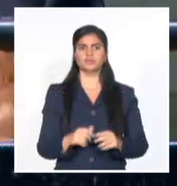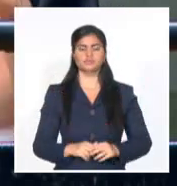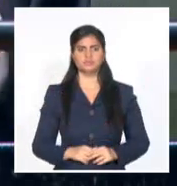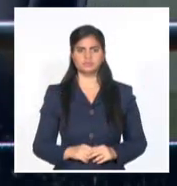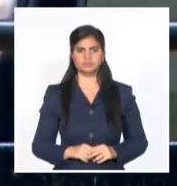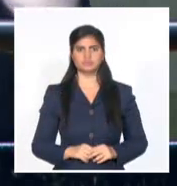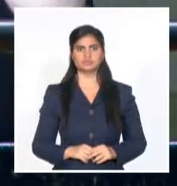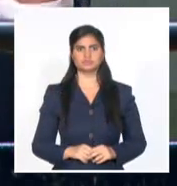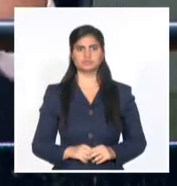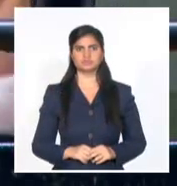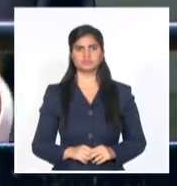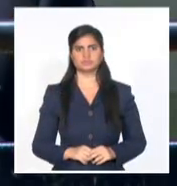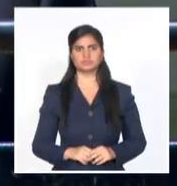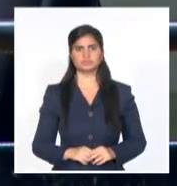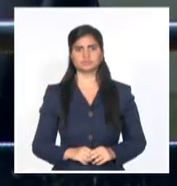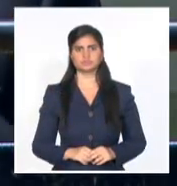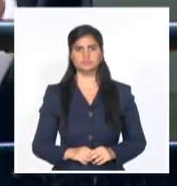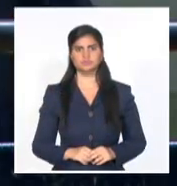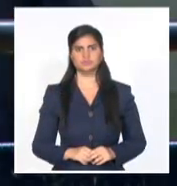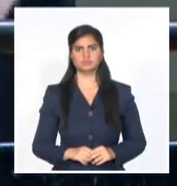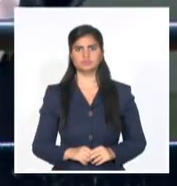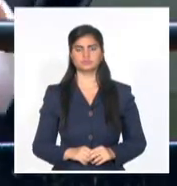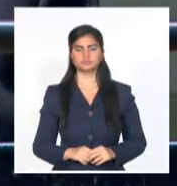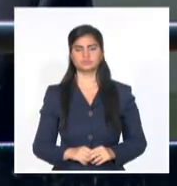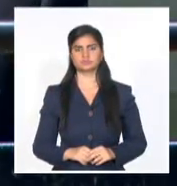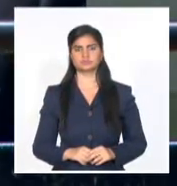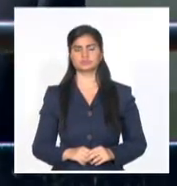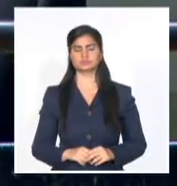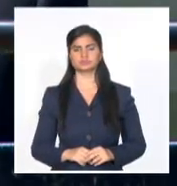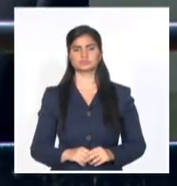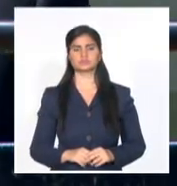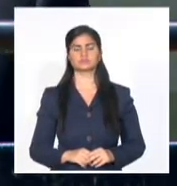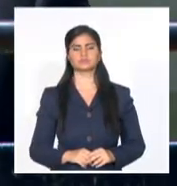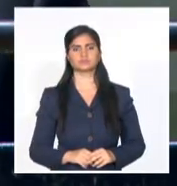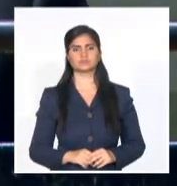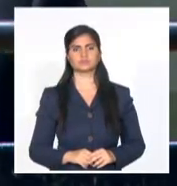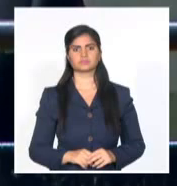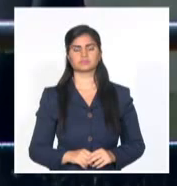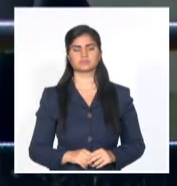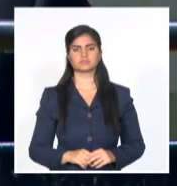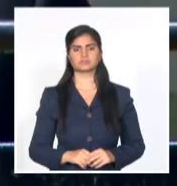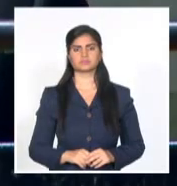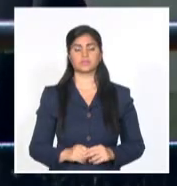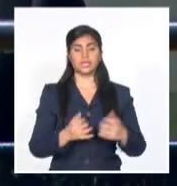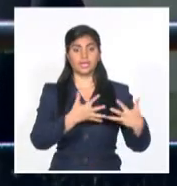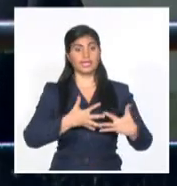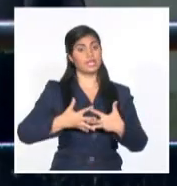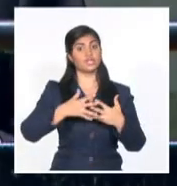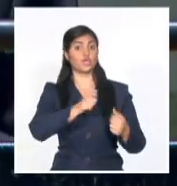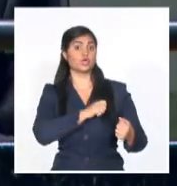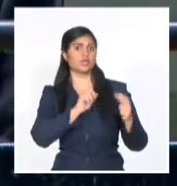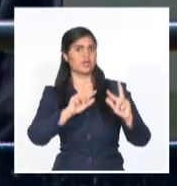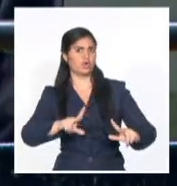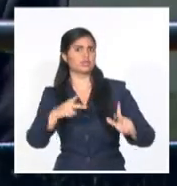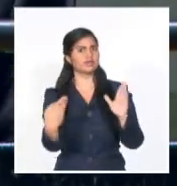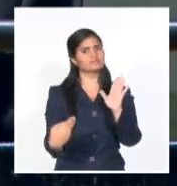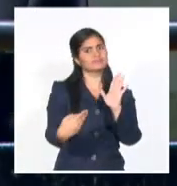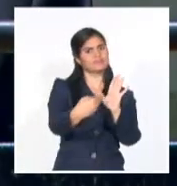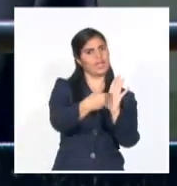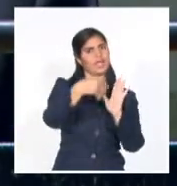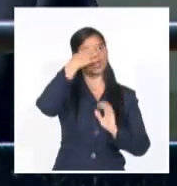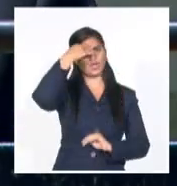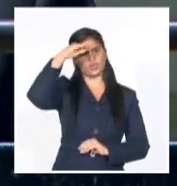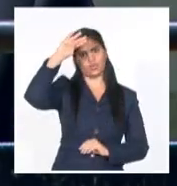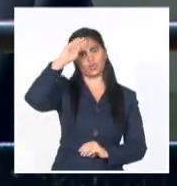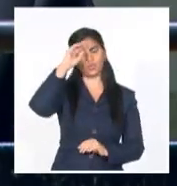un sistema político ajeno y volver a apropiarse de sus recursos. Es inaceptable privar a